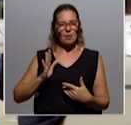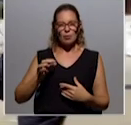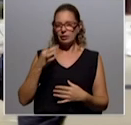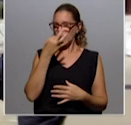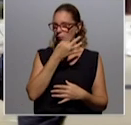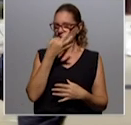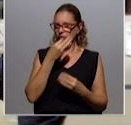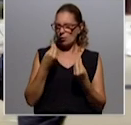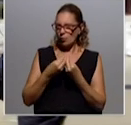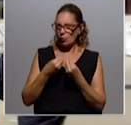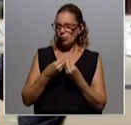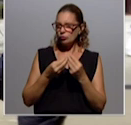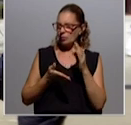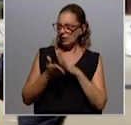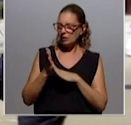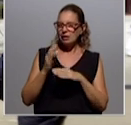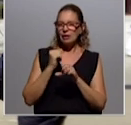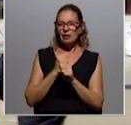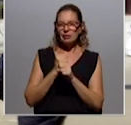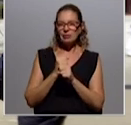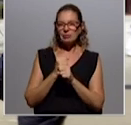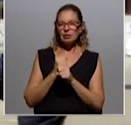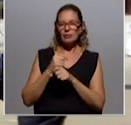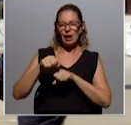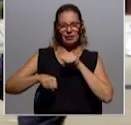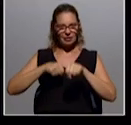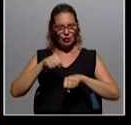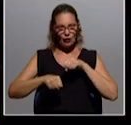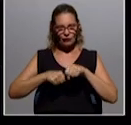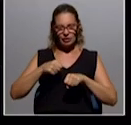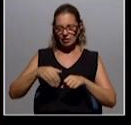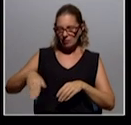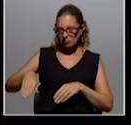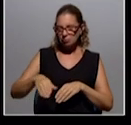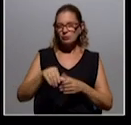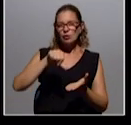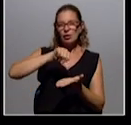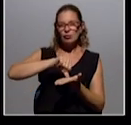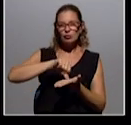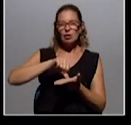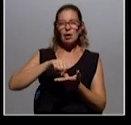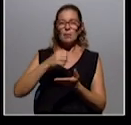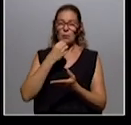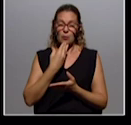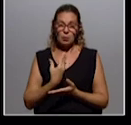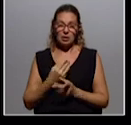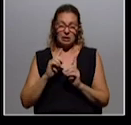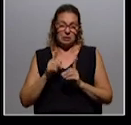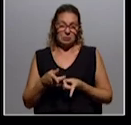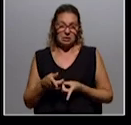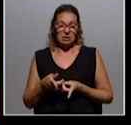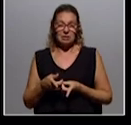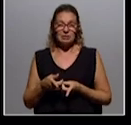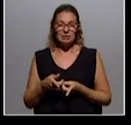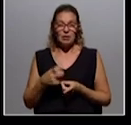maquillan mucho, se arreglan mucho para ir a trabajar, hay ciclovías, con lo cual es una ciudad también muy amena para el ciudadano, para el habitante.